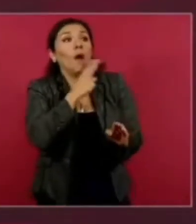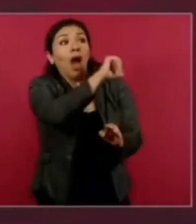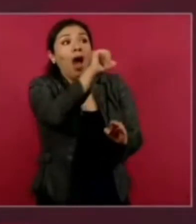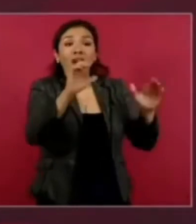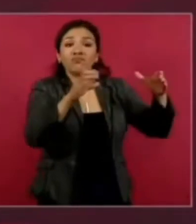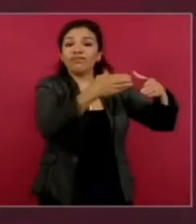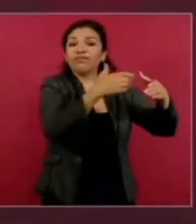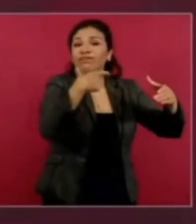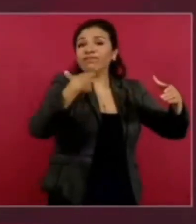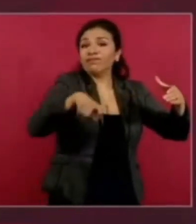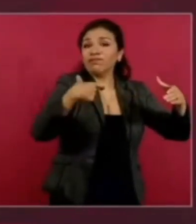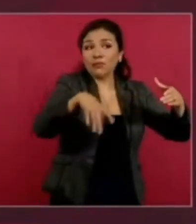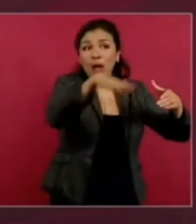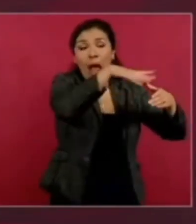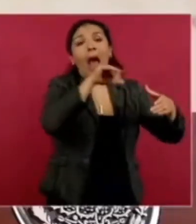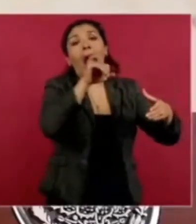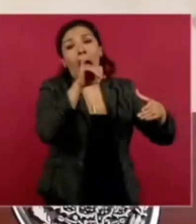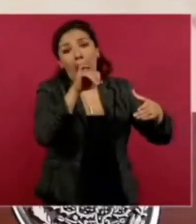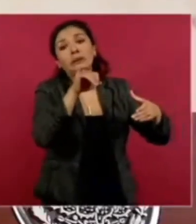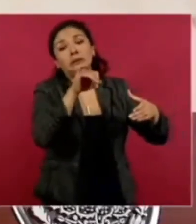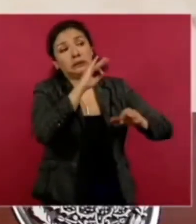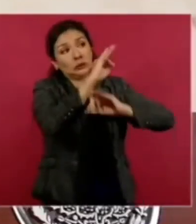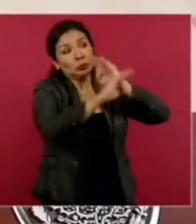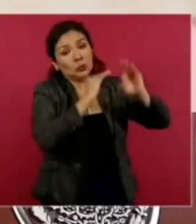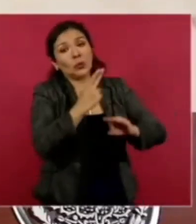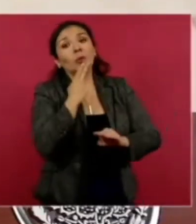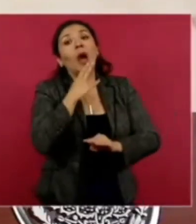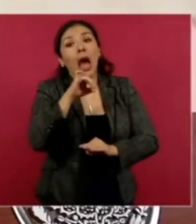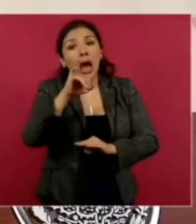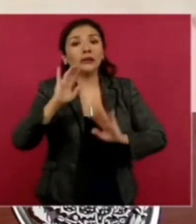la cúpula, para los de arriba.